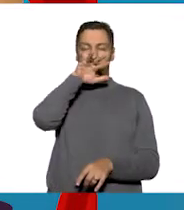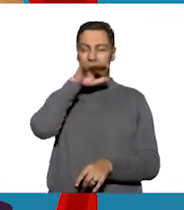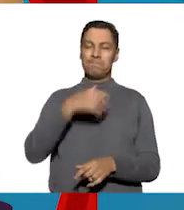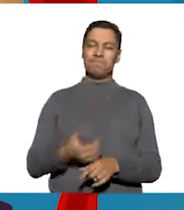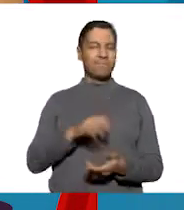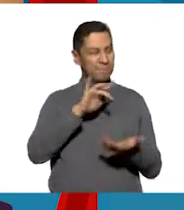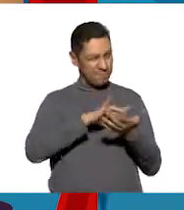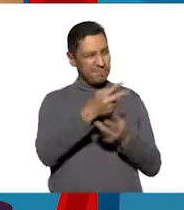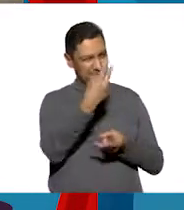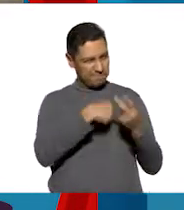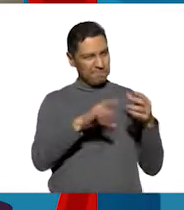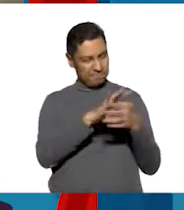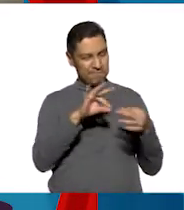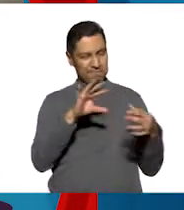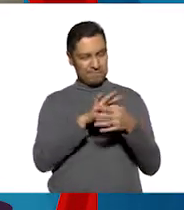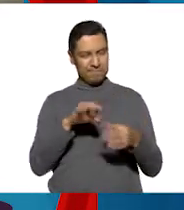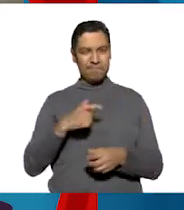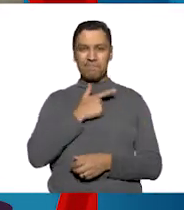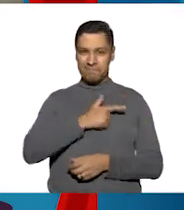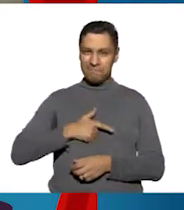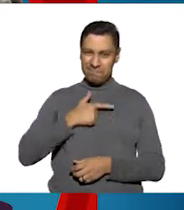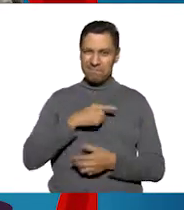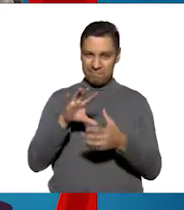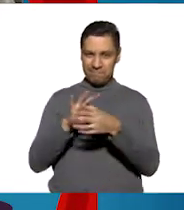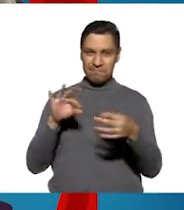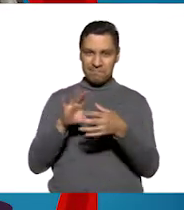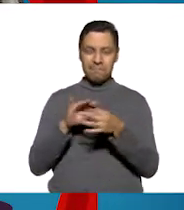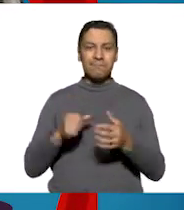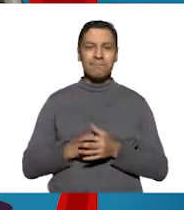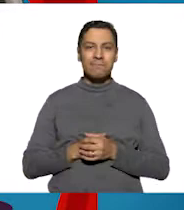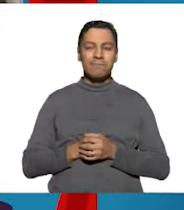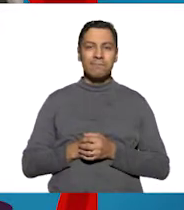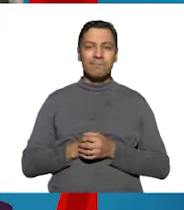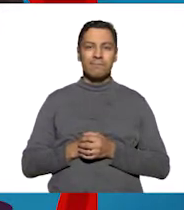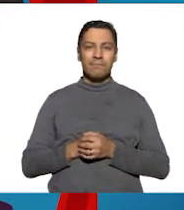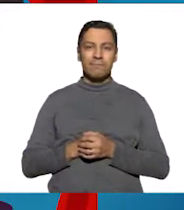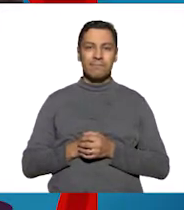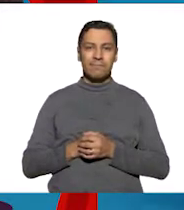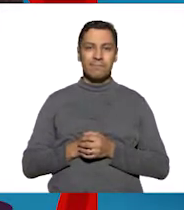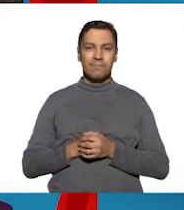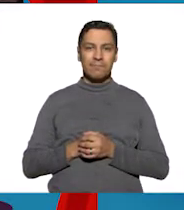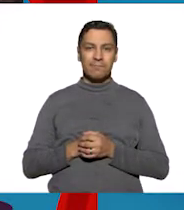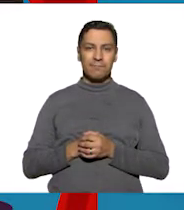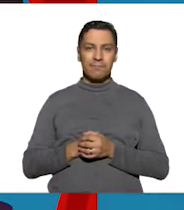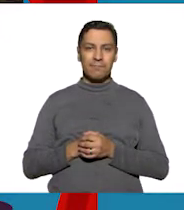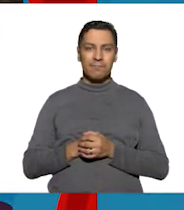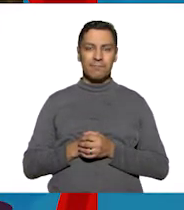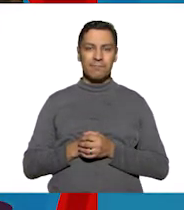para mí fue un gusto.